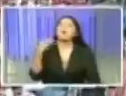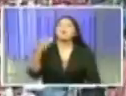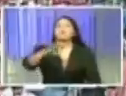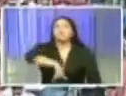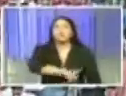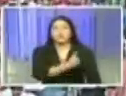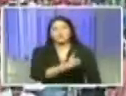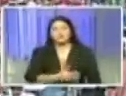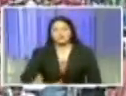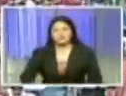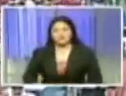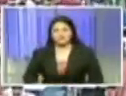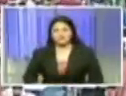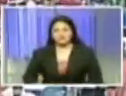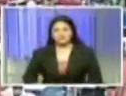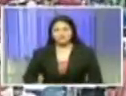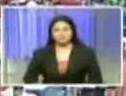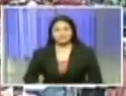universitaria!